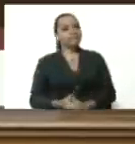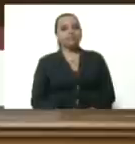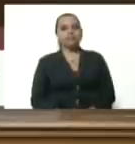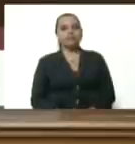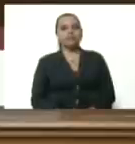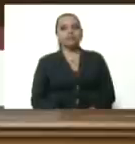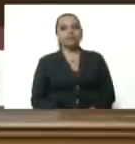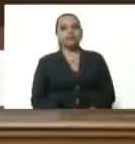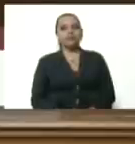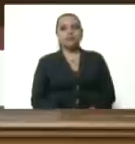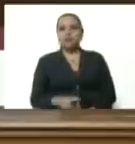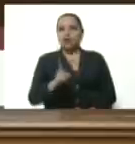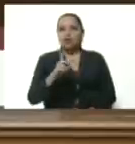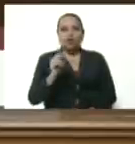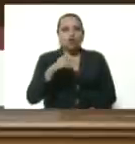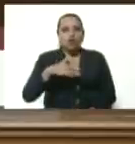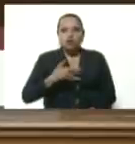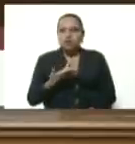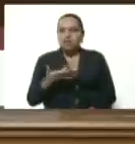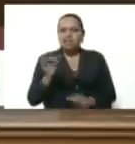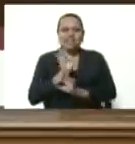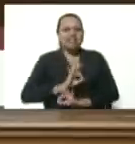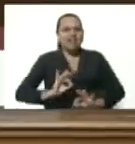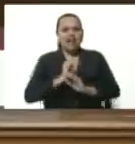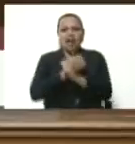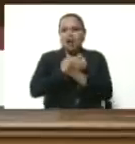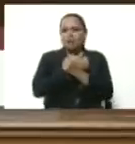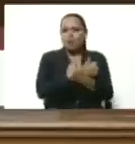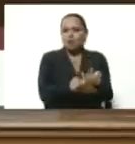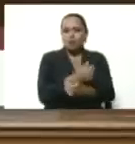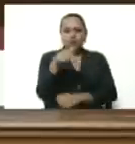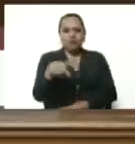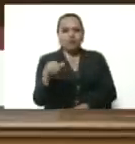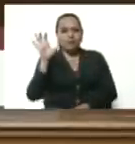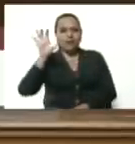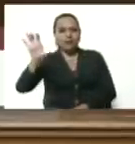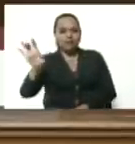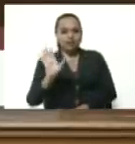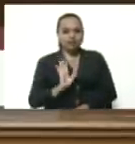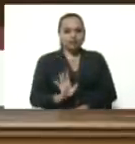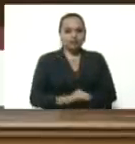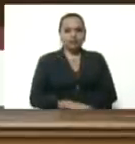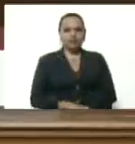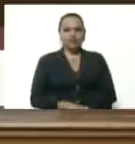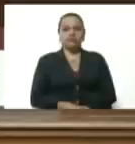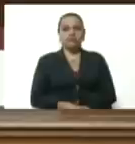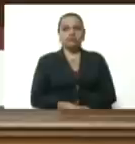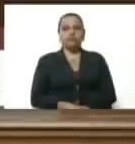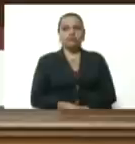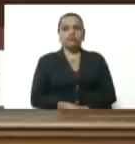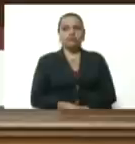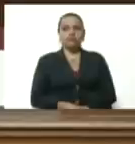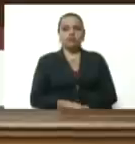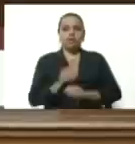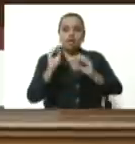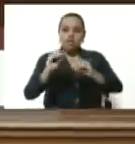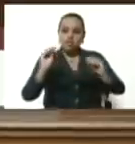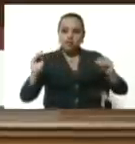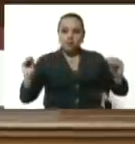Esos no sienten el más mínimo amor por esta patria. Y el llamado